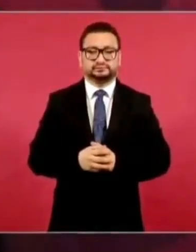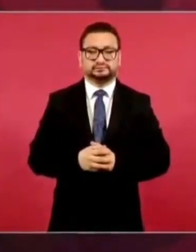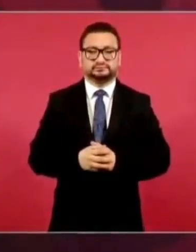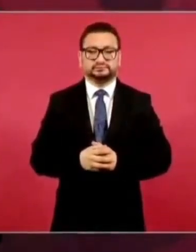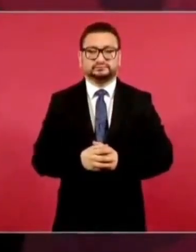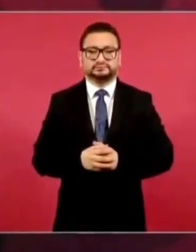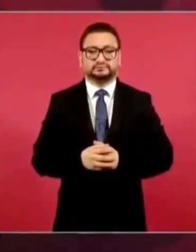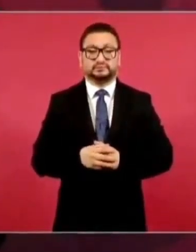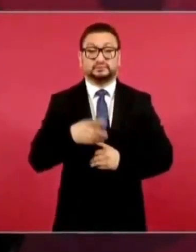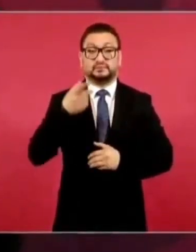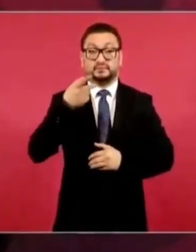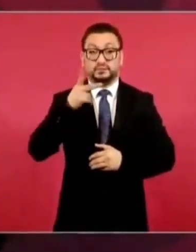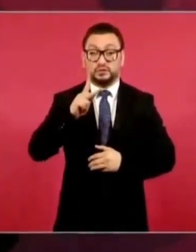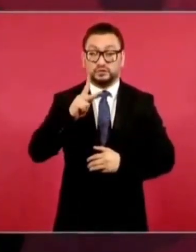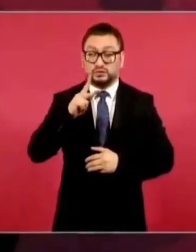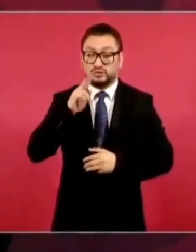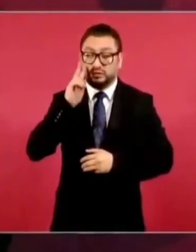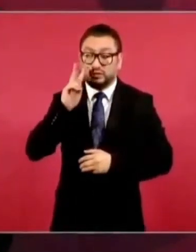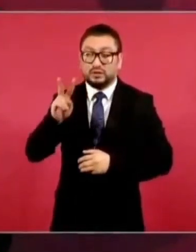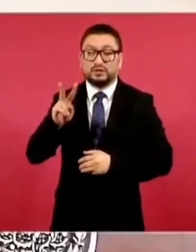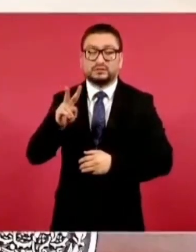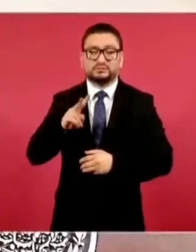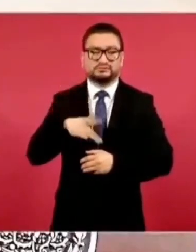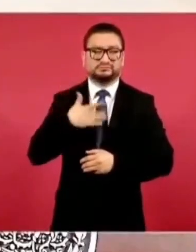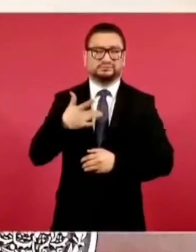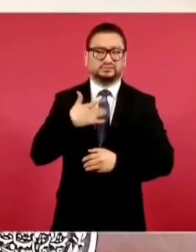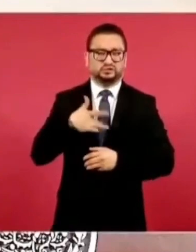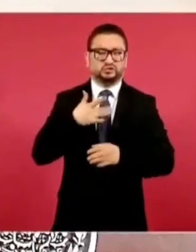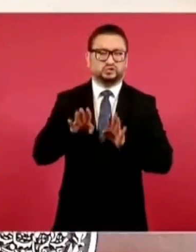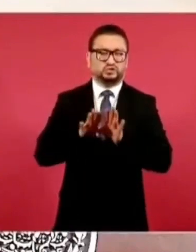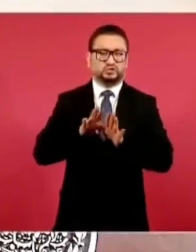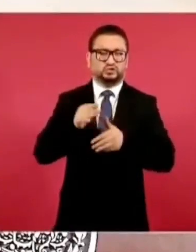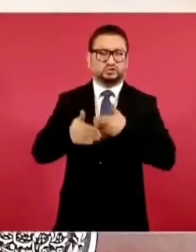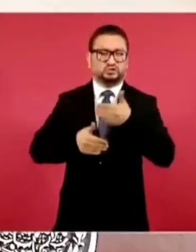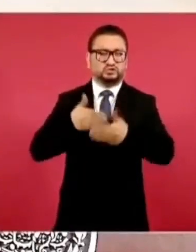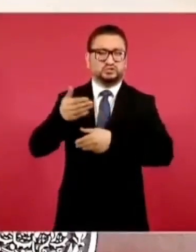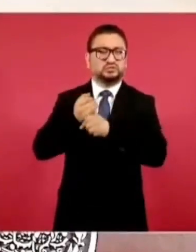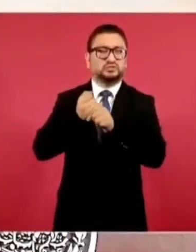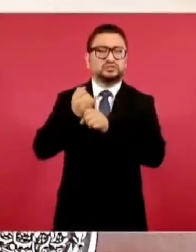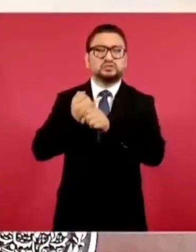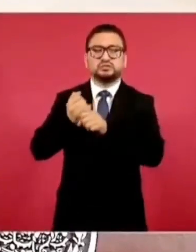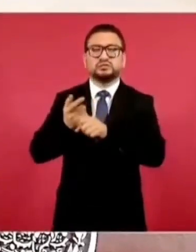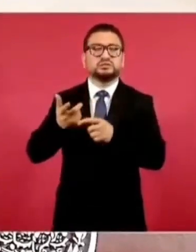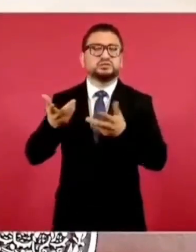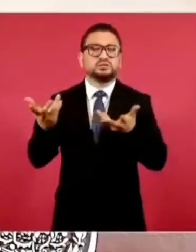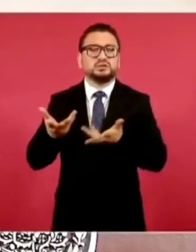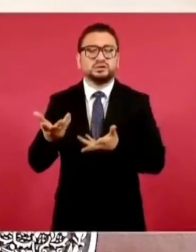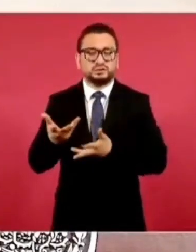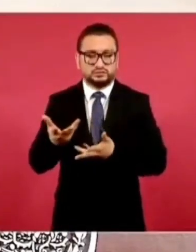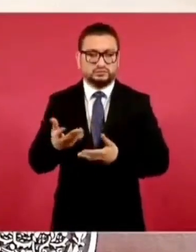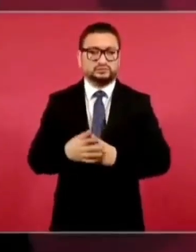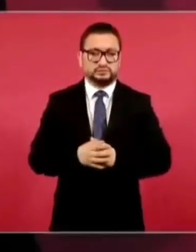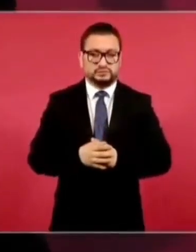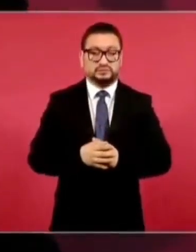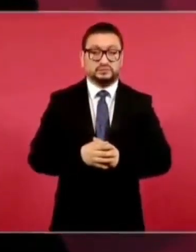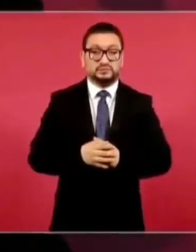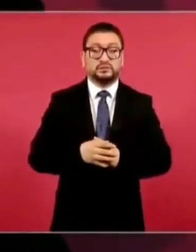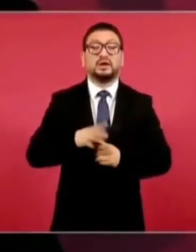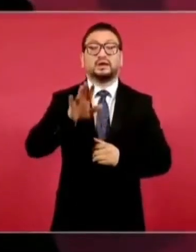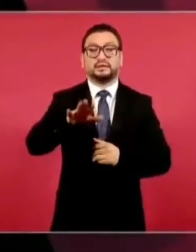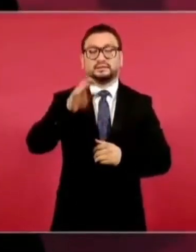Pero empiezo a ver cómo llevaron a cabo la investigación, qué hicieron. Ah, cuando